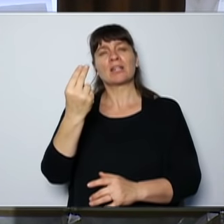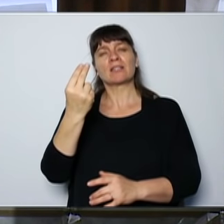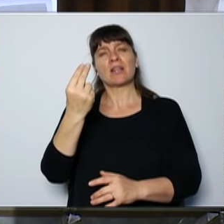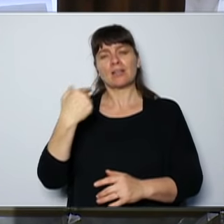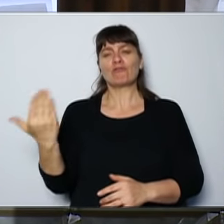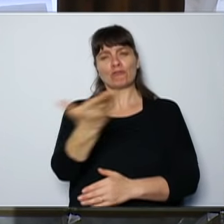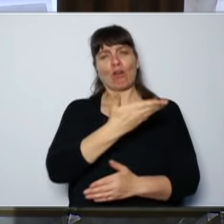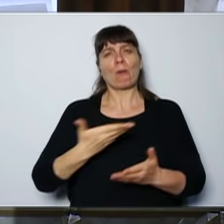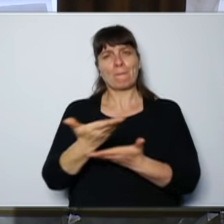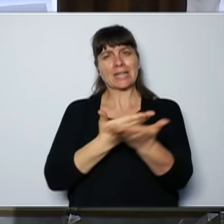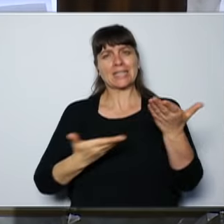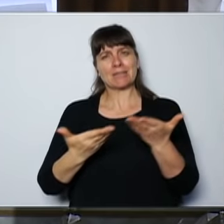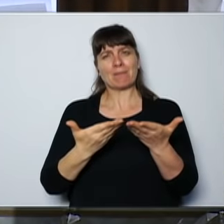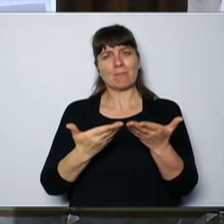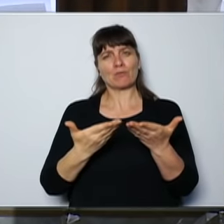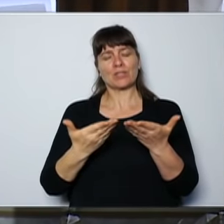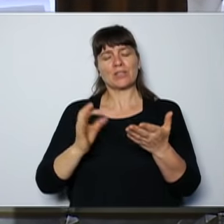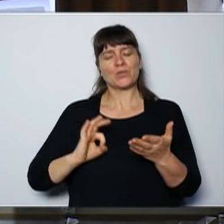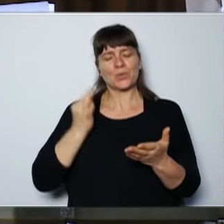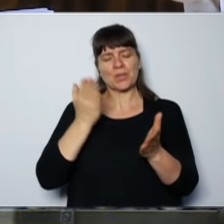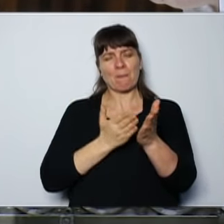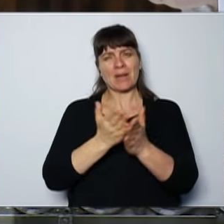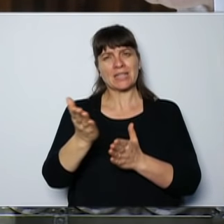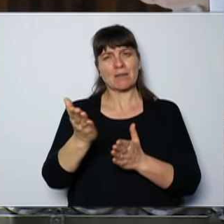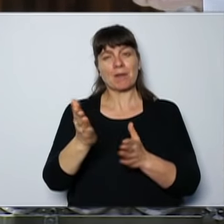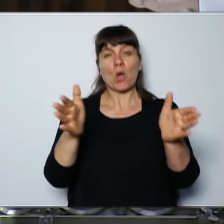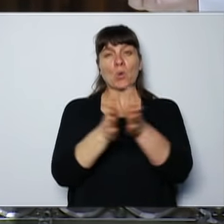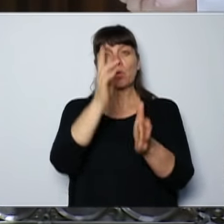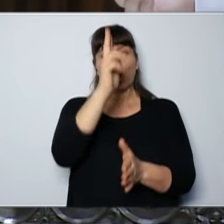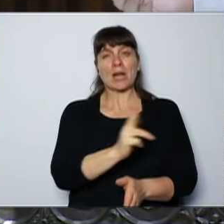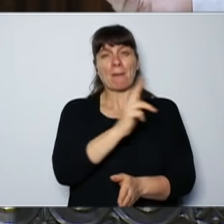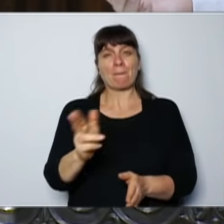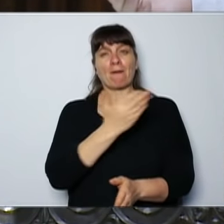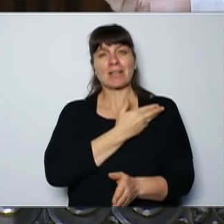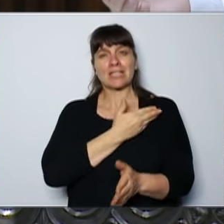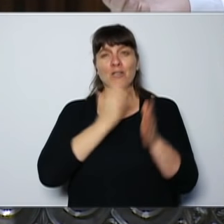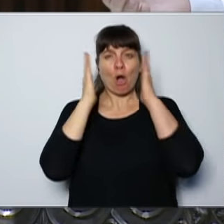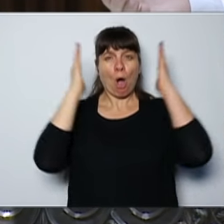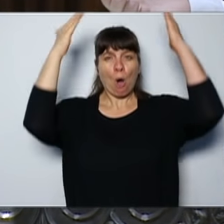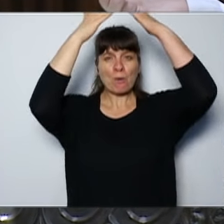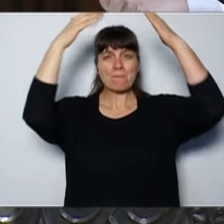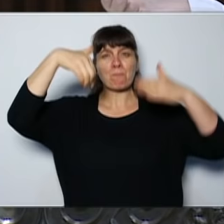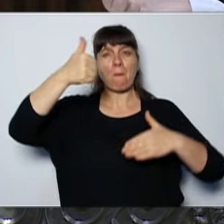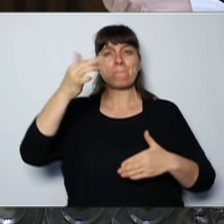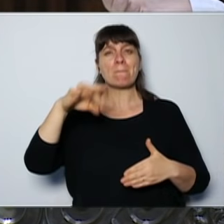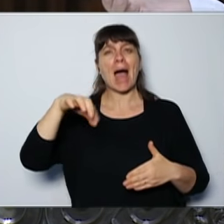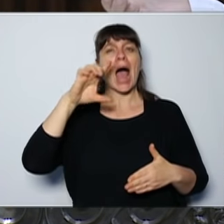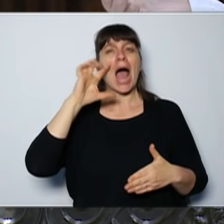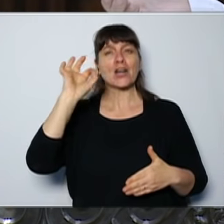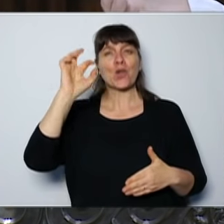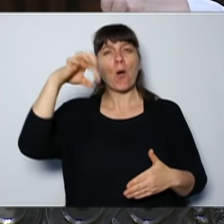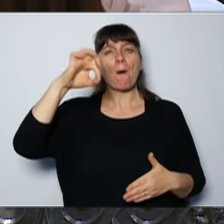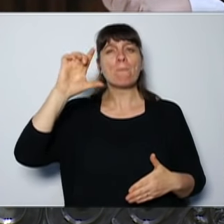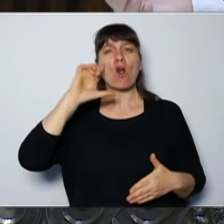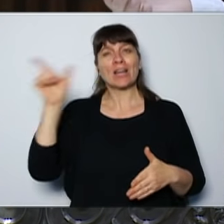nos has hecho participar en su vida inmortal, con el Papa Francisco, con nuestro obispo Mario Aurelio, Ernesto,